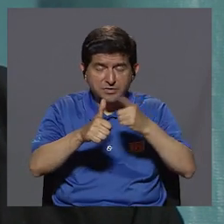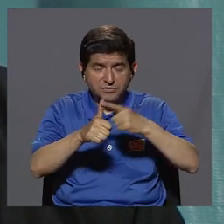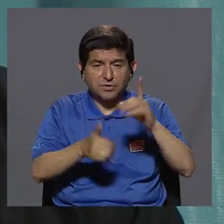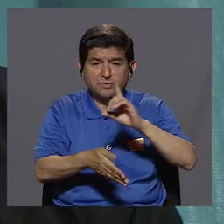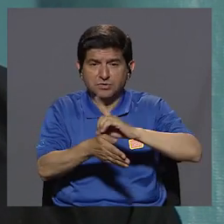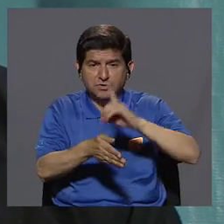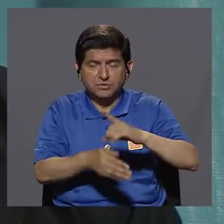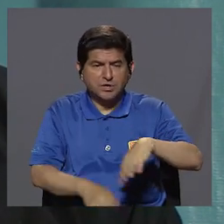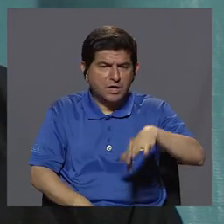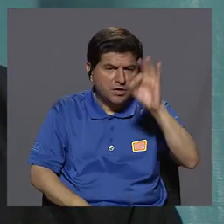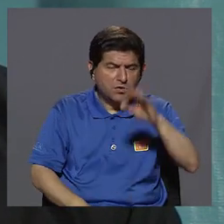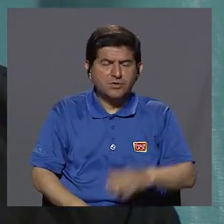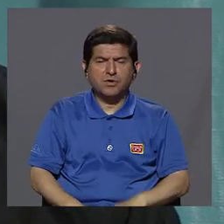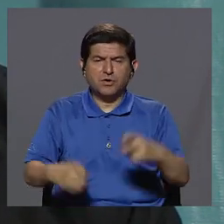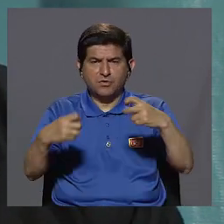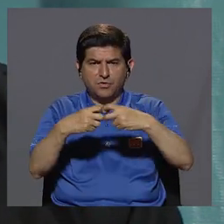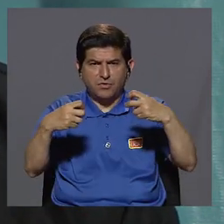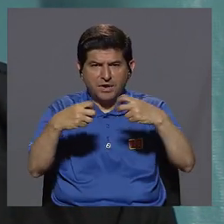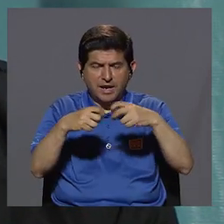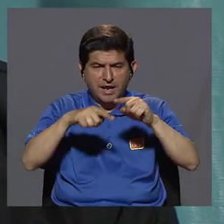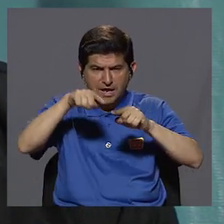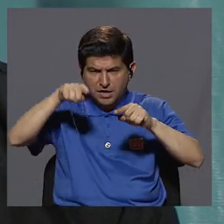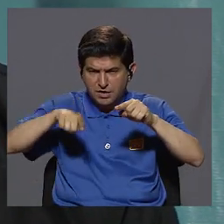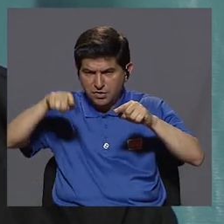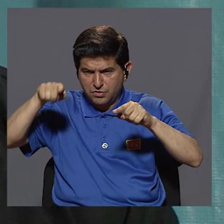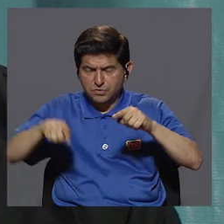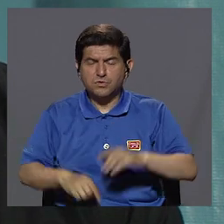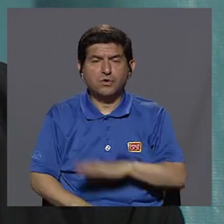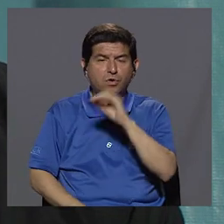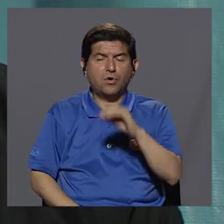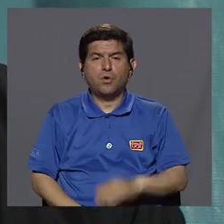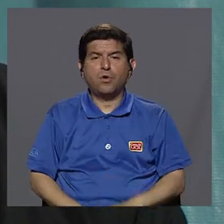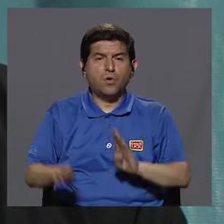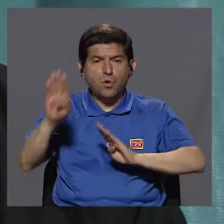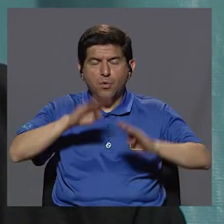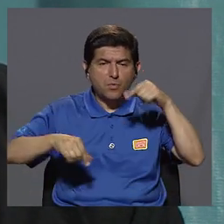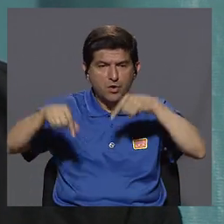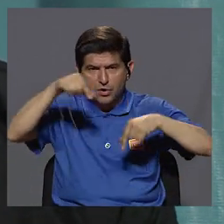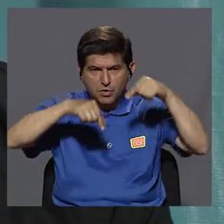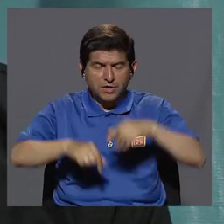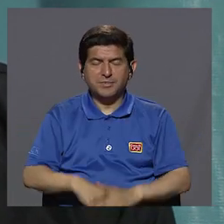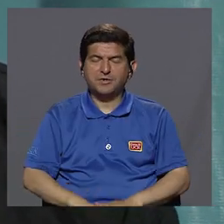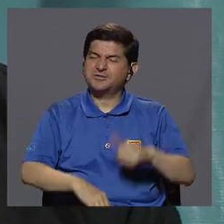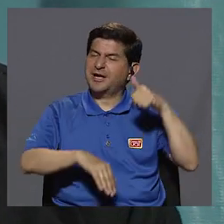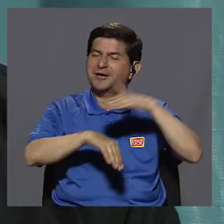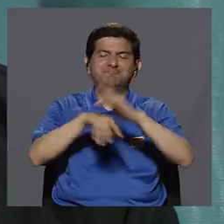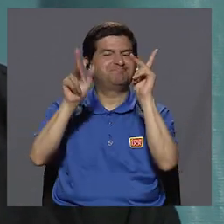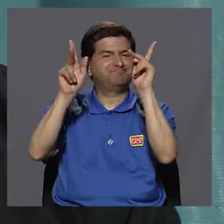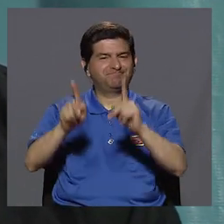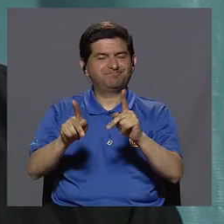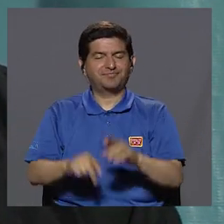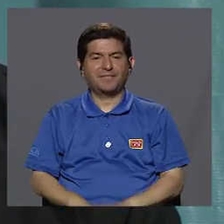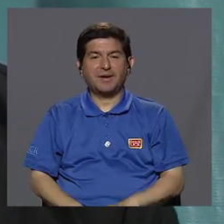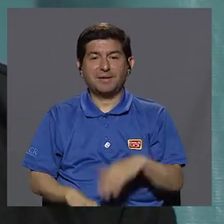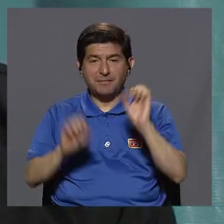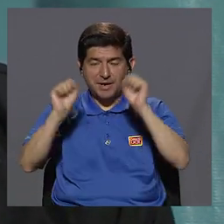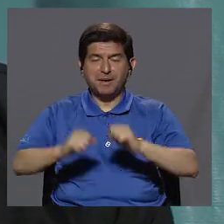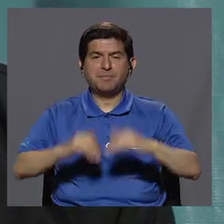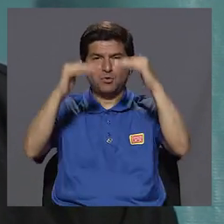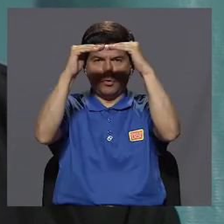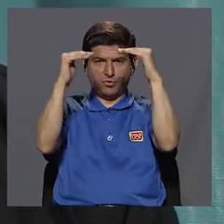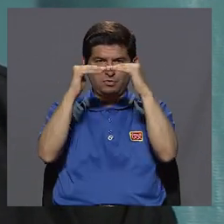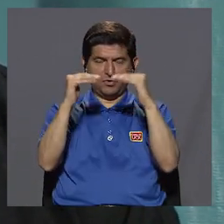tiene ahí con los hallazgos electrocardiográficos o clínicos o bioquímicos eventualmente nos refiere los pacientes para la estratificación